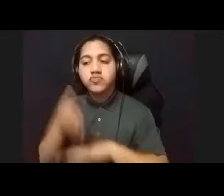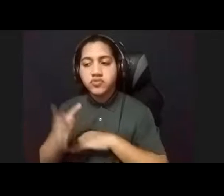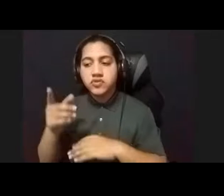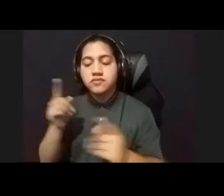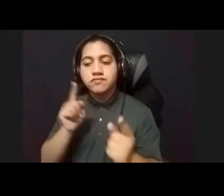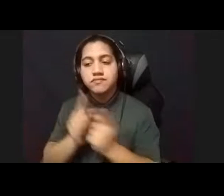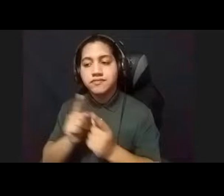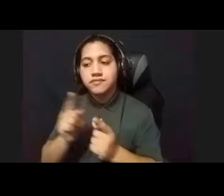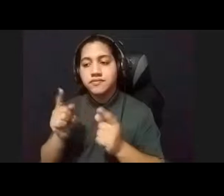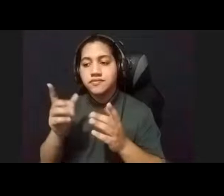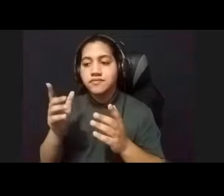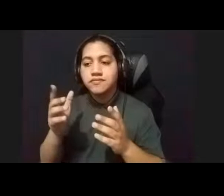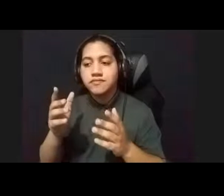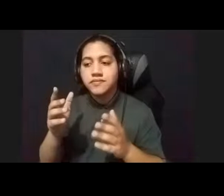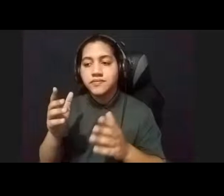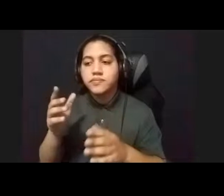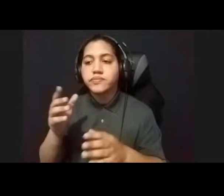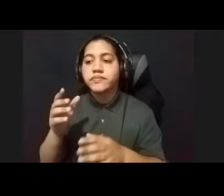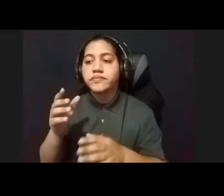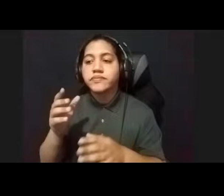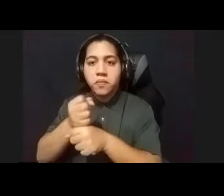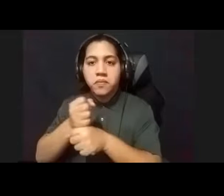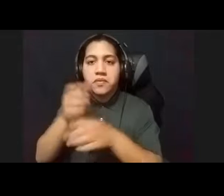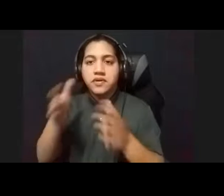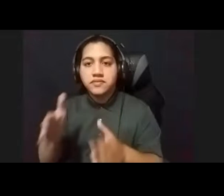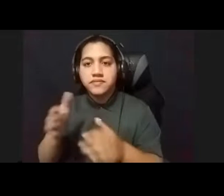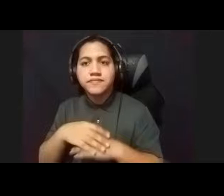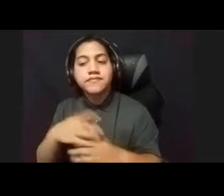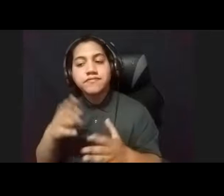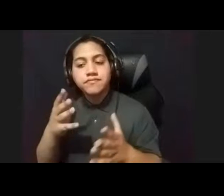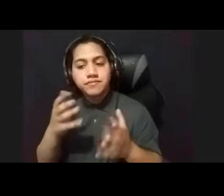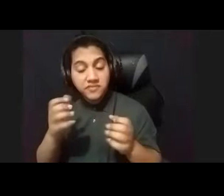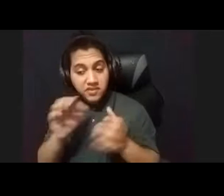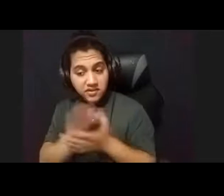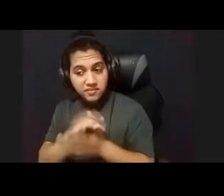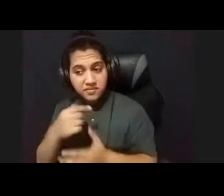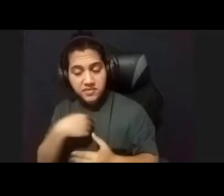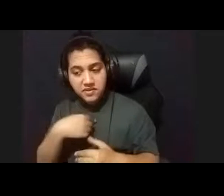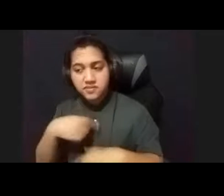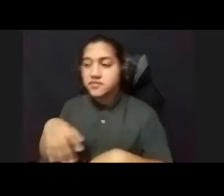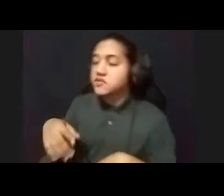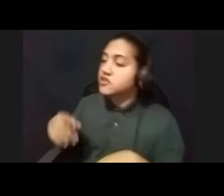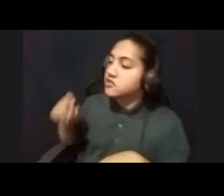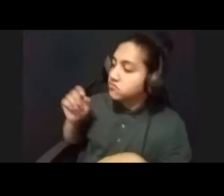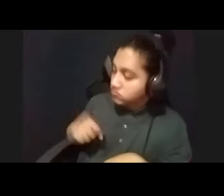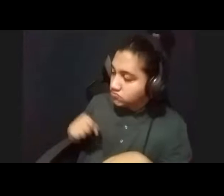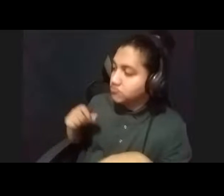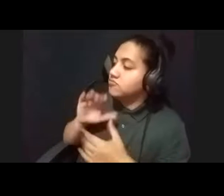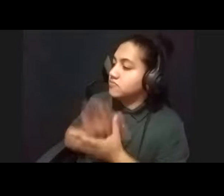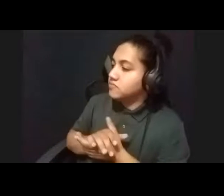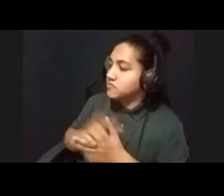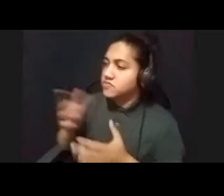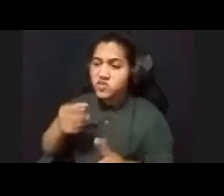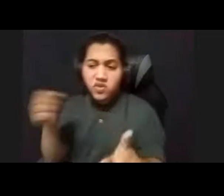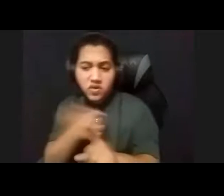había sacado a pastar unas vacas. ¿Te quieres casar conmigo?, le preguntó la sabandija. Sí, me casaré. ¿Con qué me